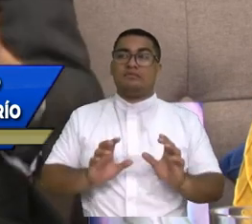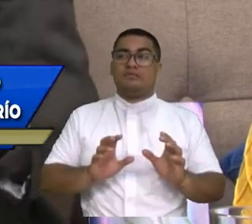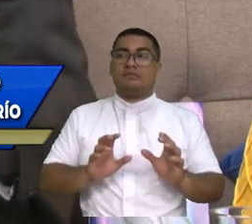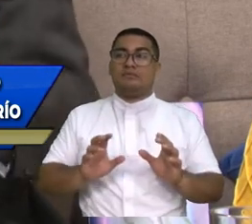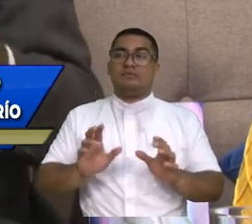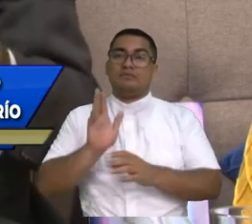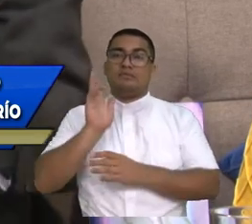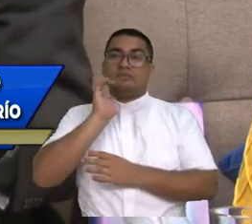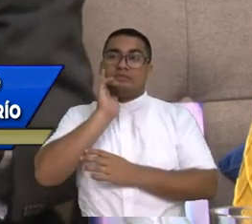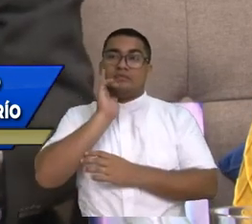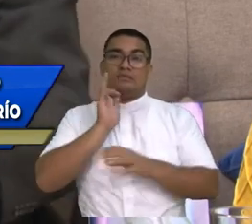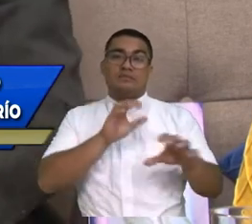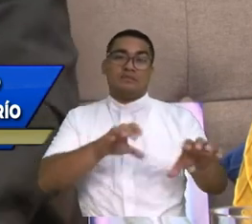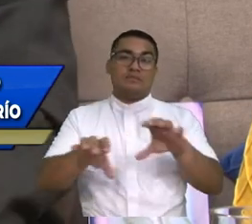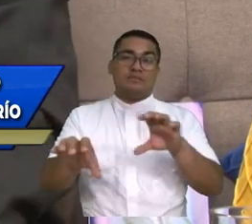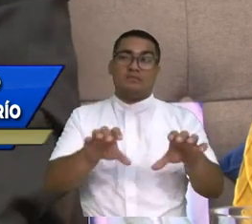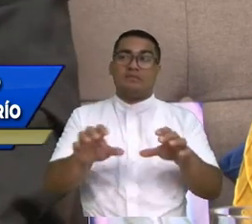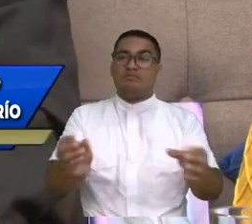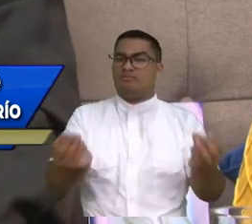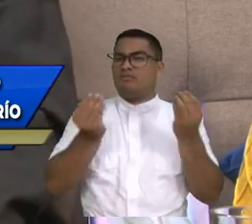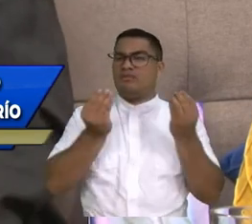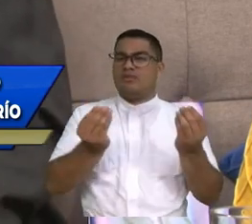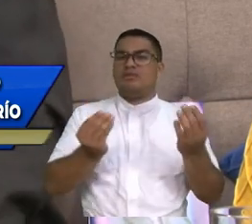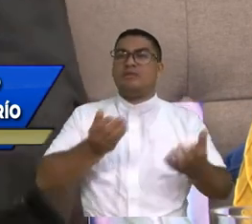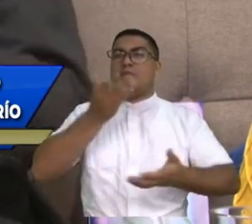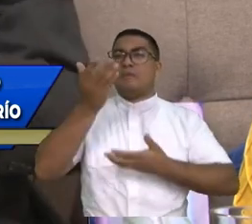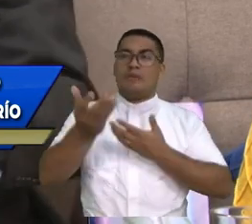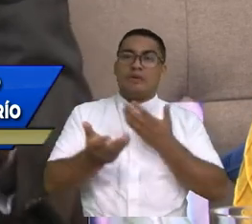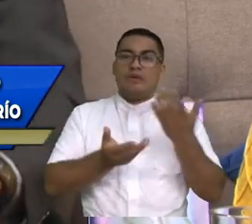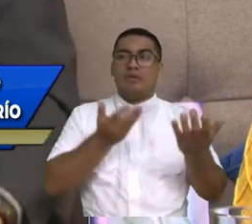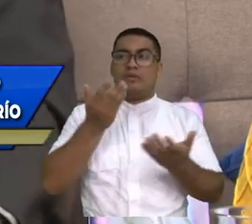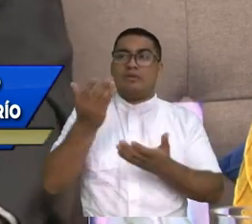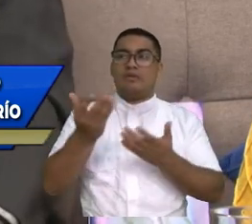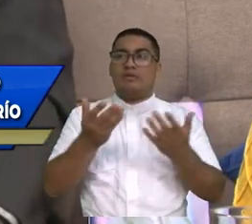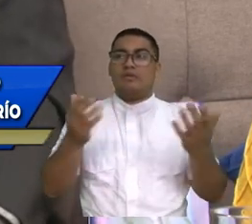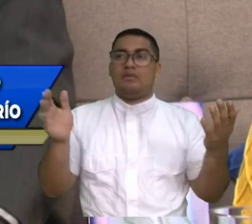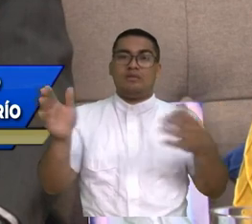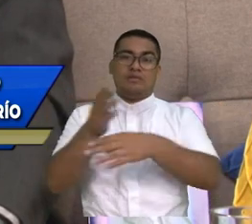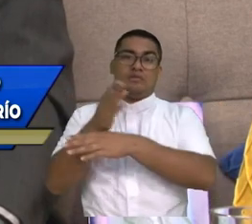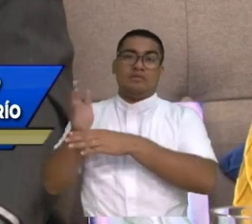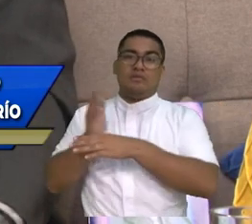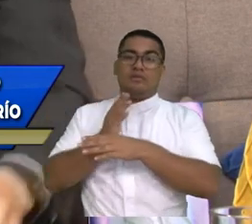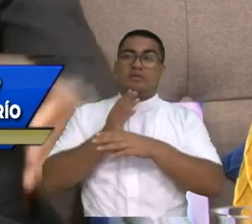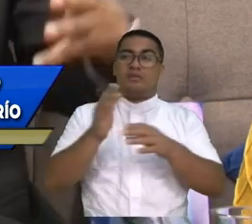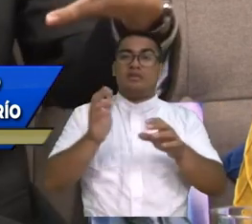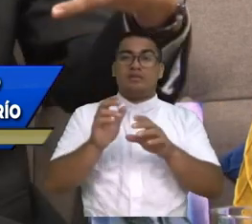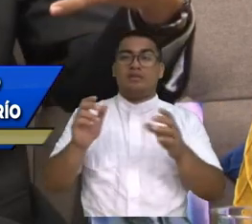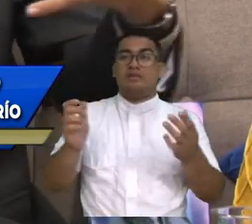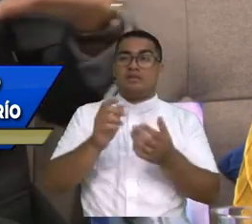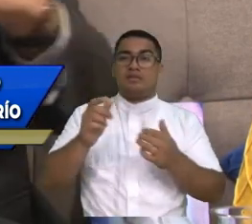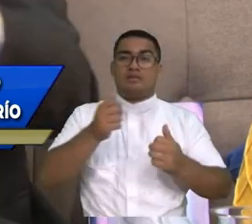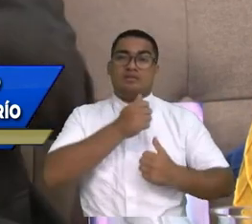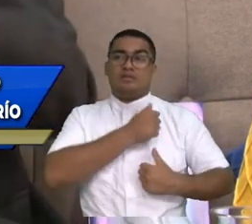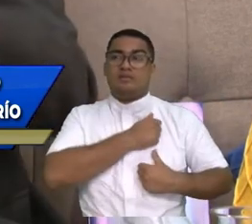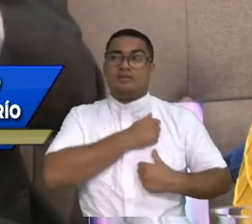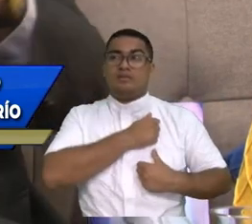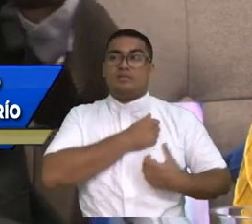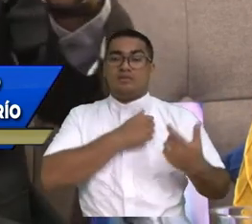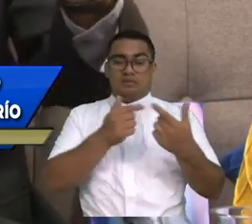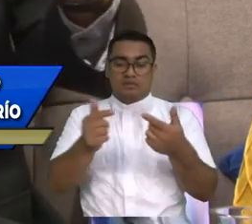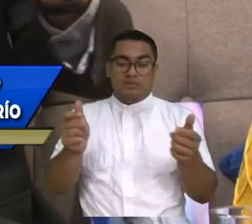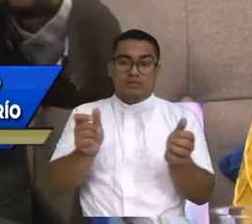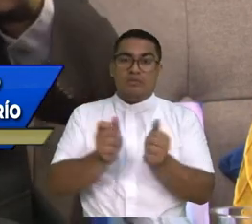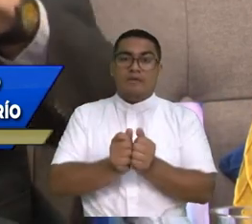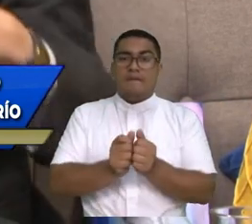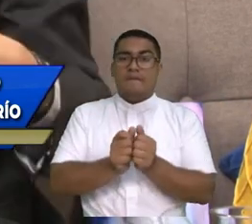eventos, porque diario eran recitales de poesía. La banda de los supremos poderes se reforzó con